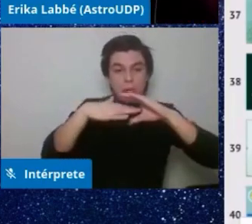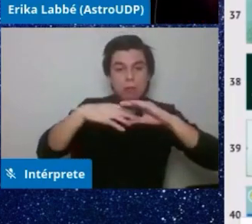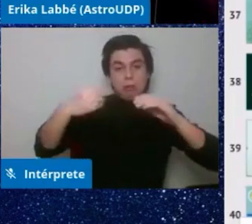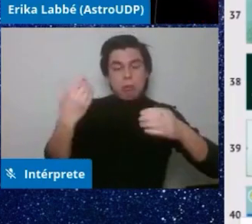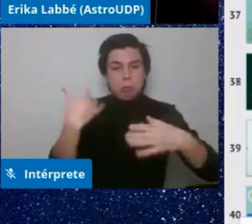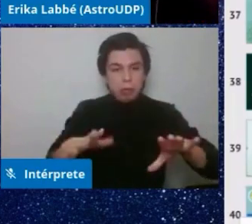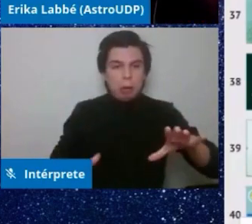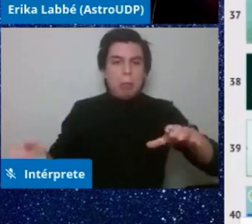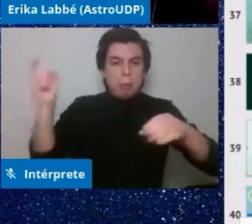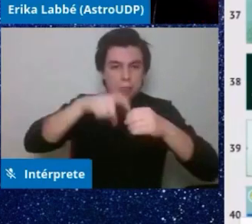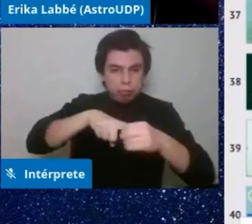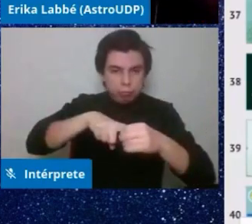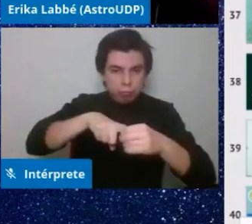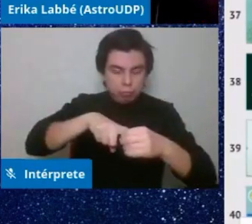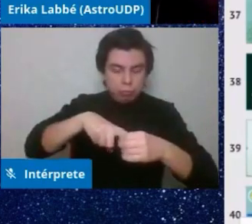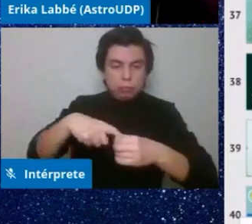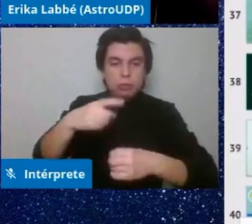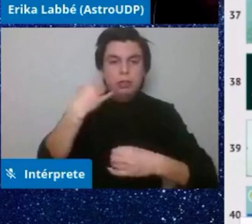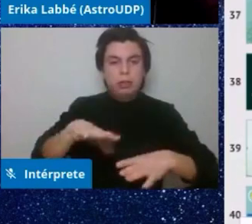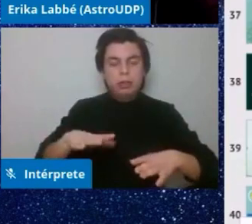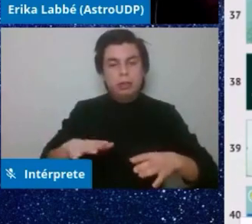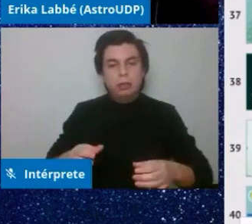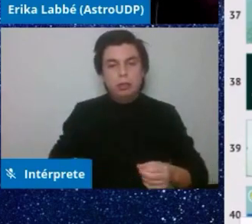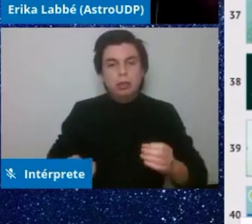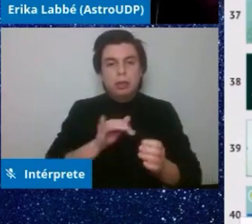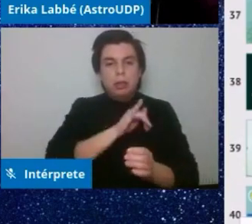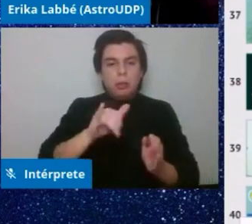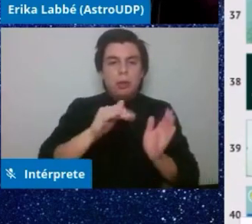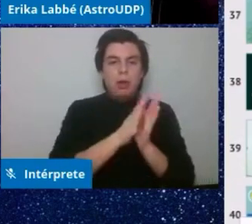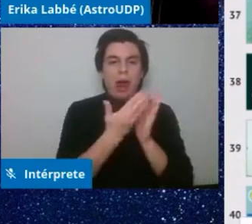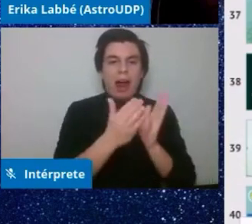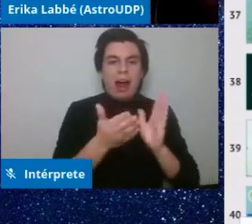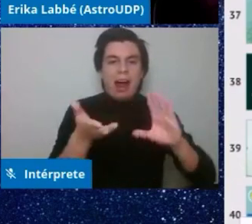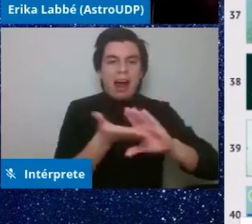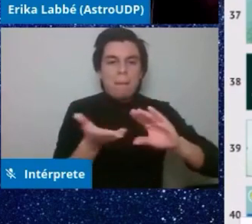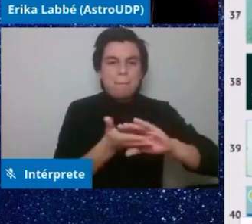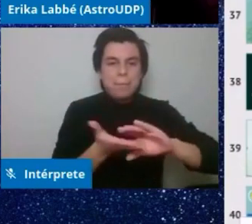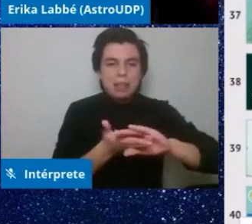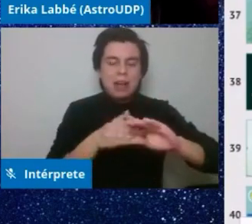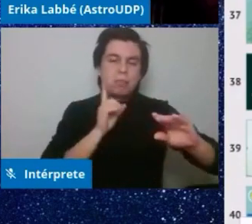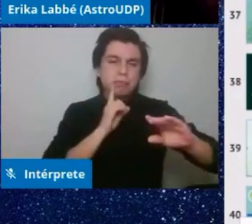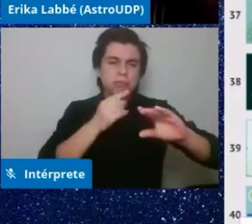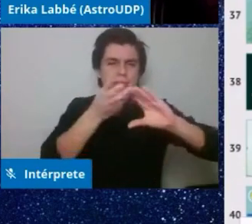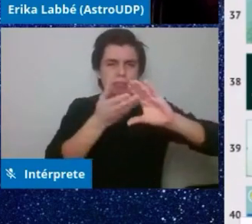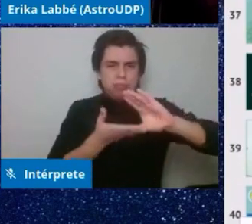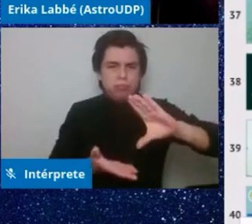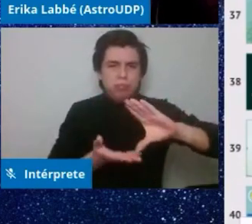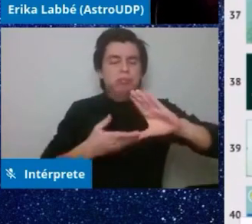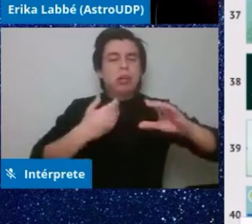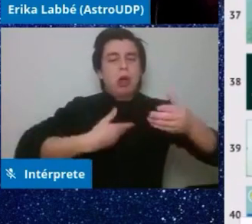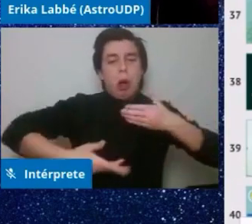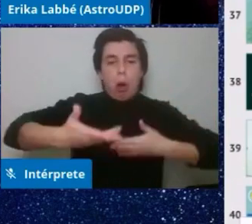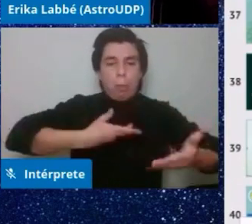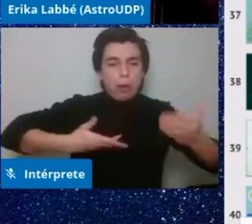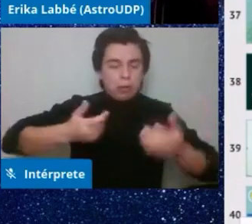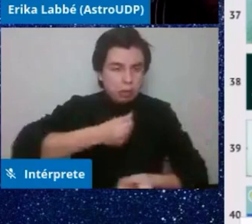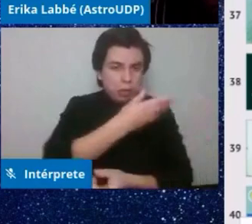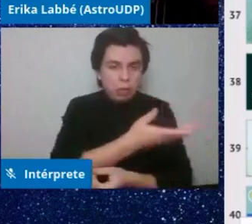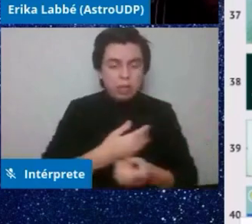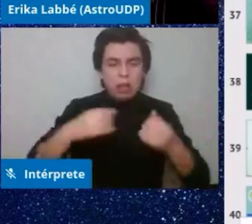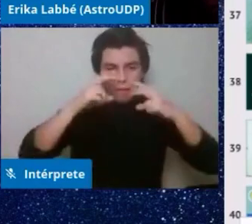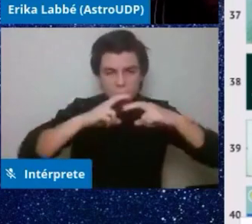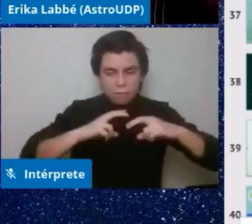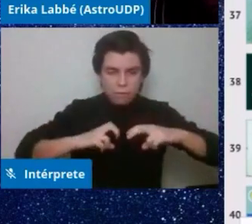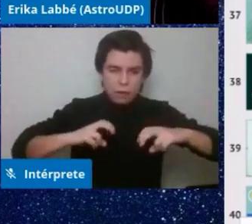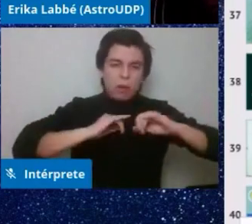grupo, compartimos la carpeta compartida que tenemos con documentos, con información, con varias cosas que hemos estado